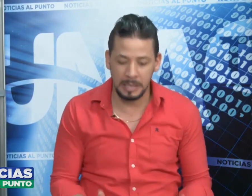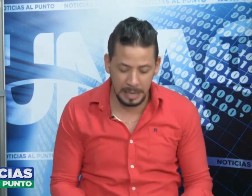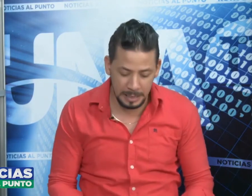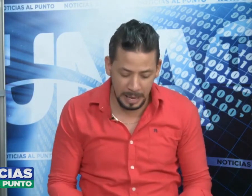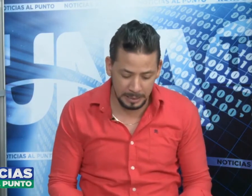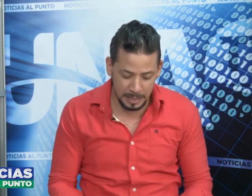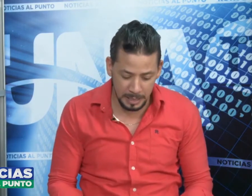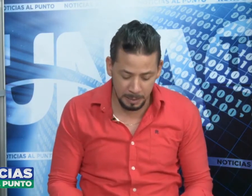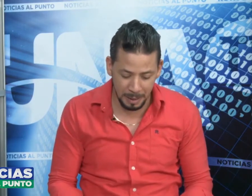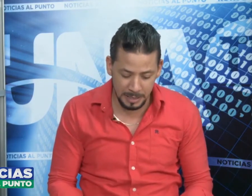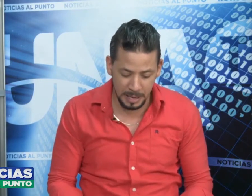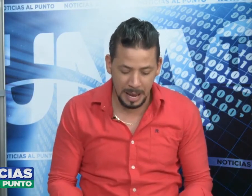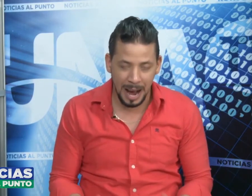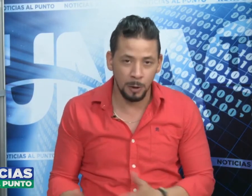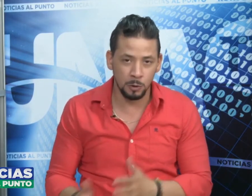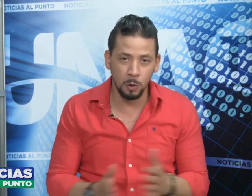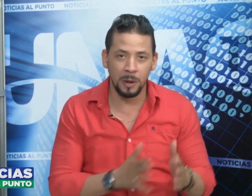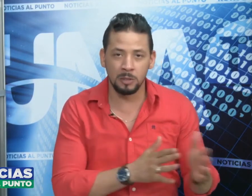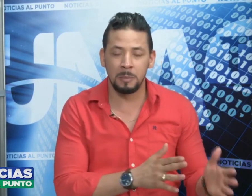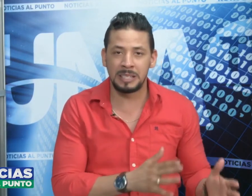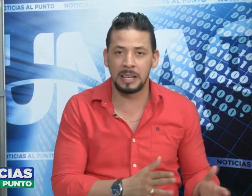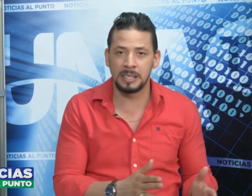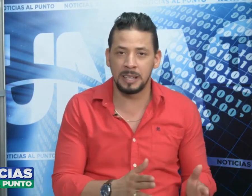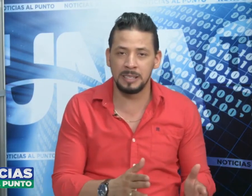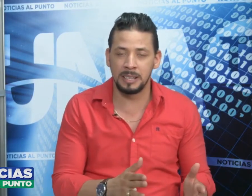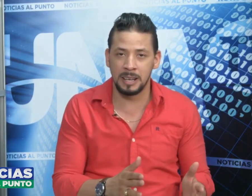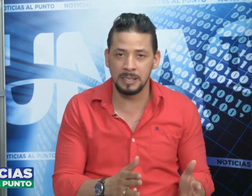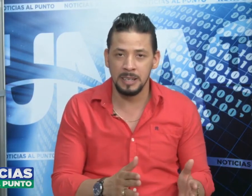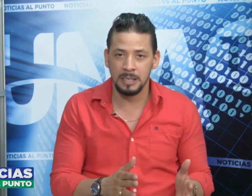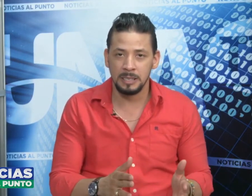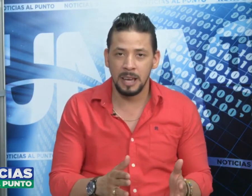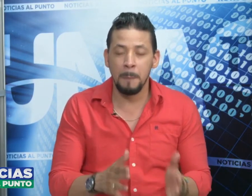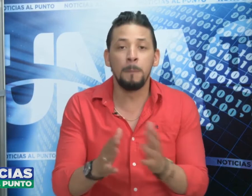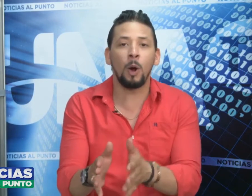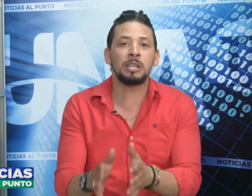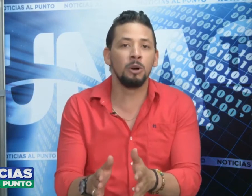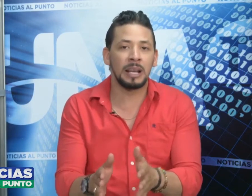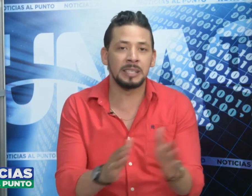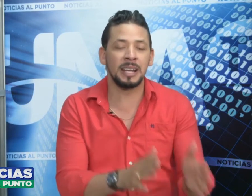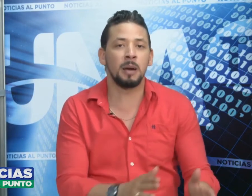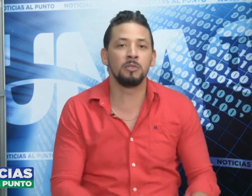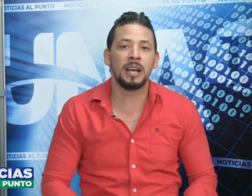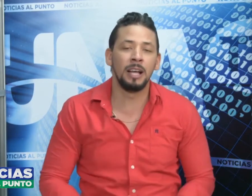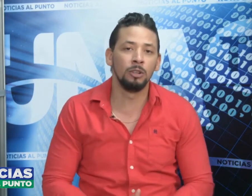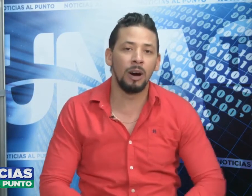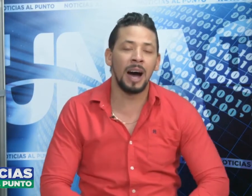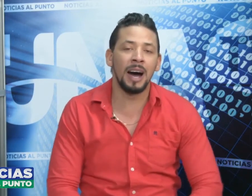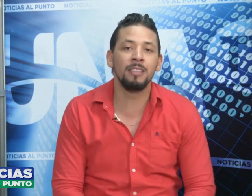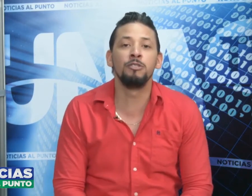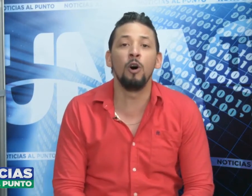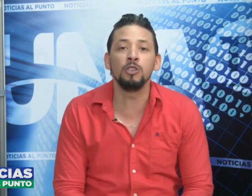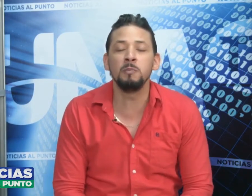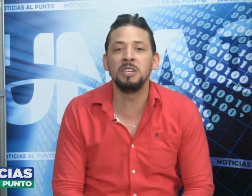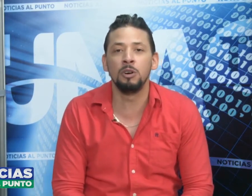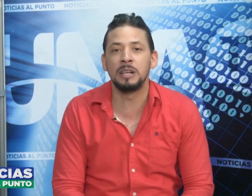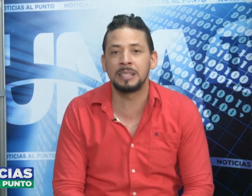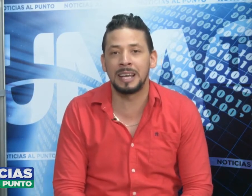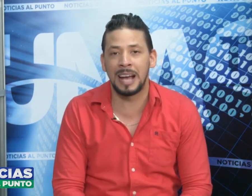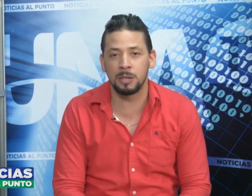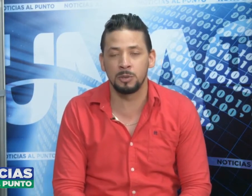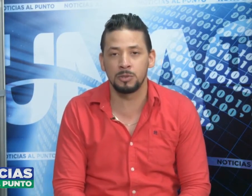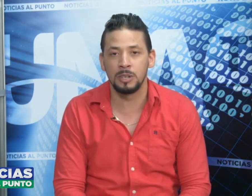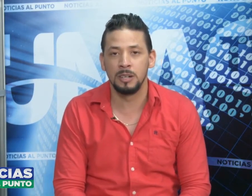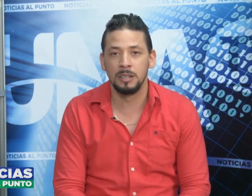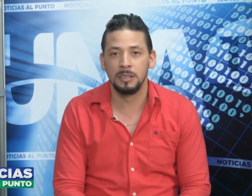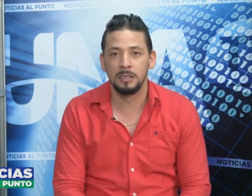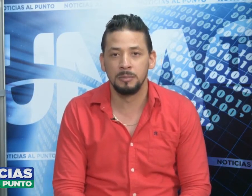pero es la realidad y en base a los números en base a las estadísticas en pocas horas estaríamos llegando a 2 millones